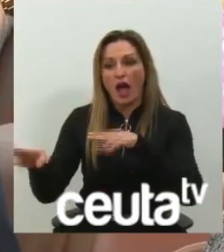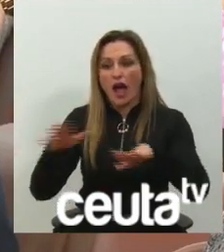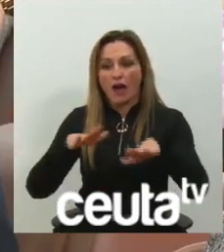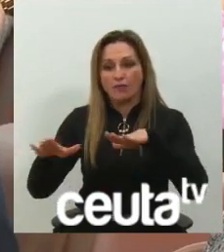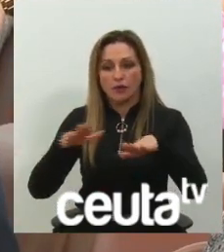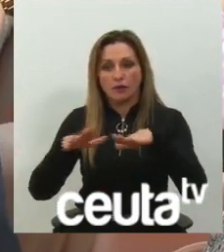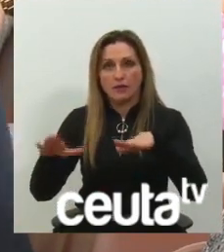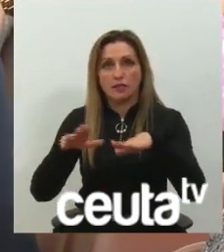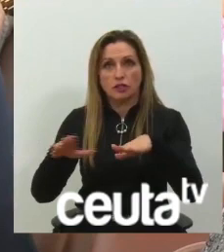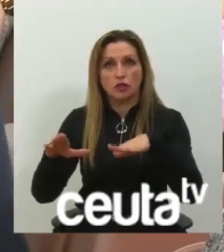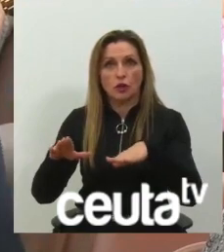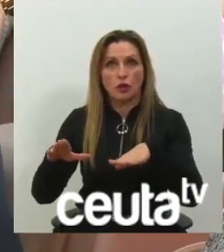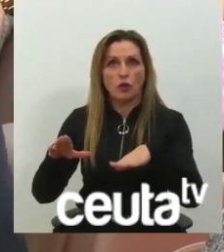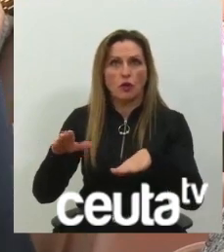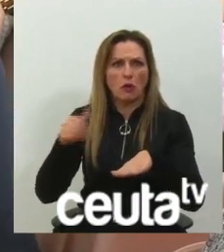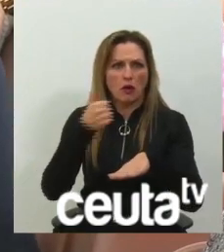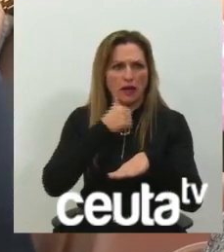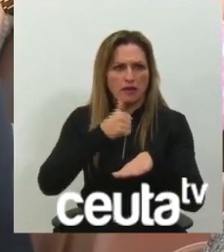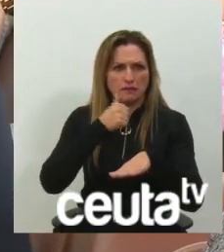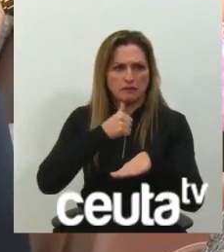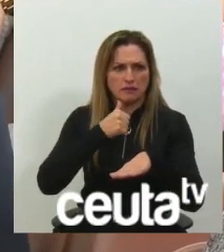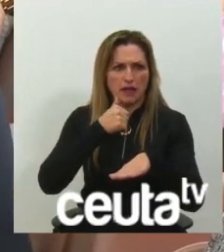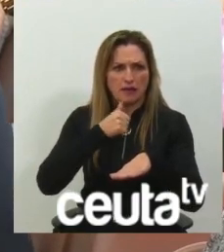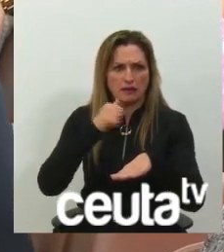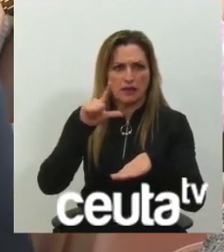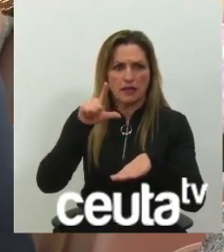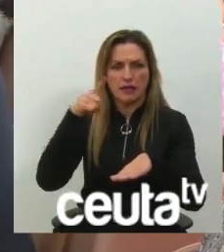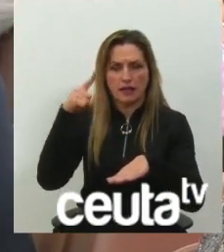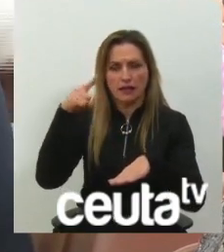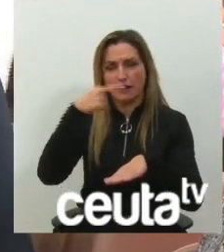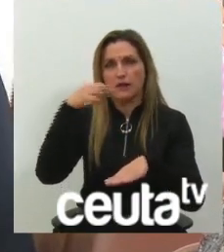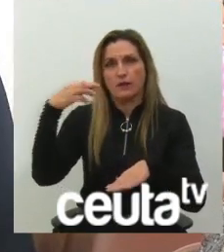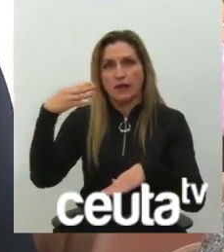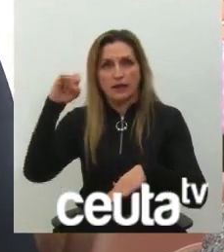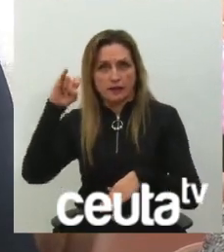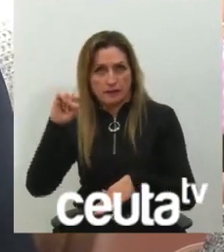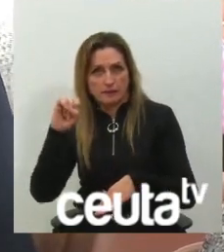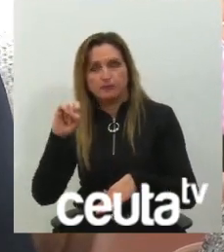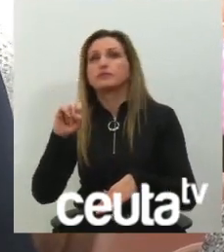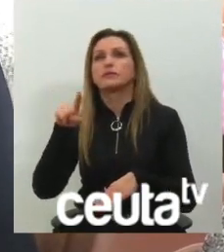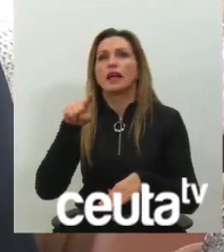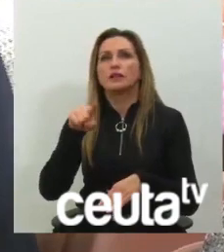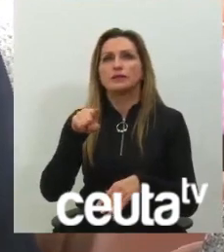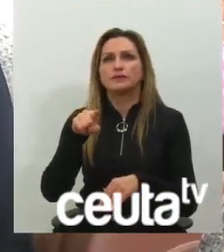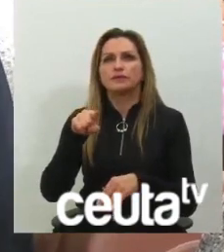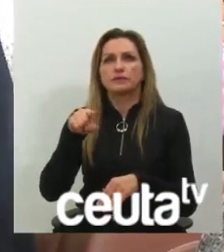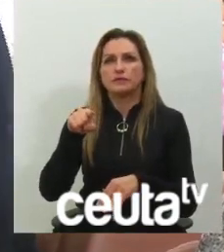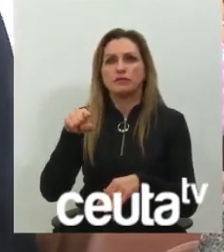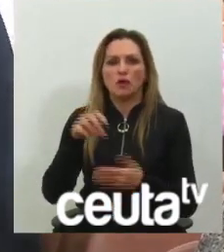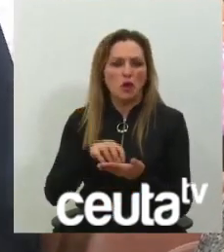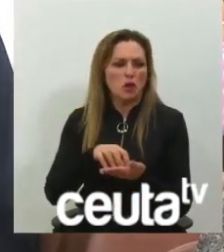y encarcelarlo y ustedes y ustedes no dudarían ni el más mínimo instante a